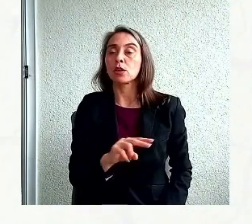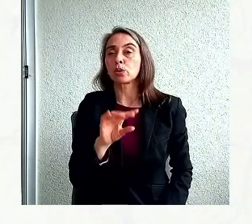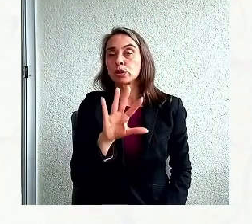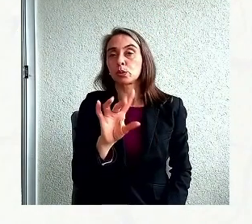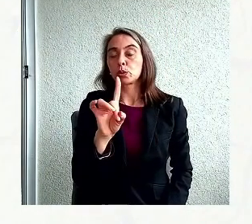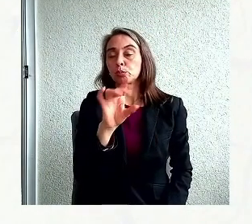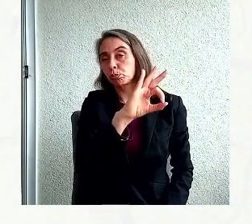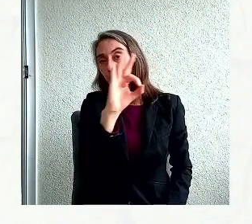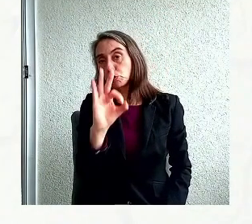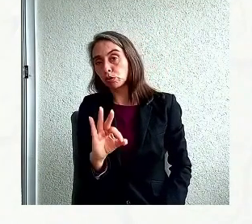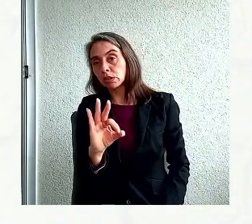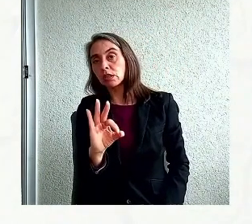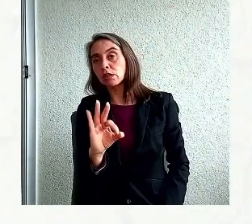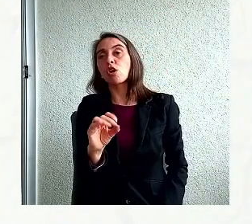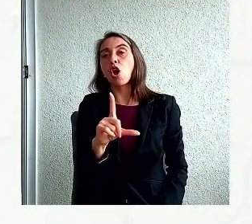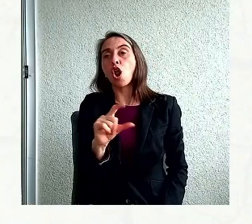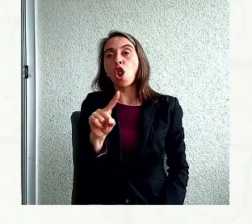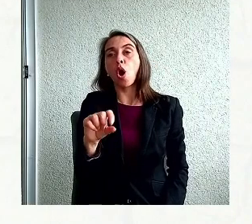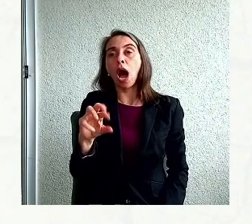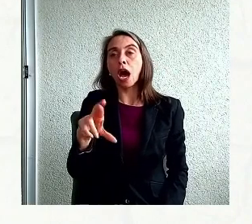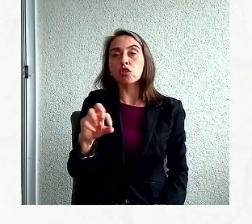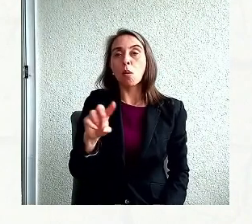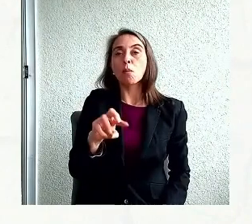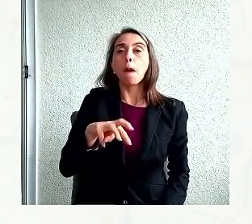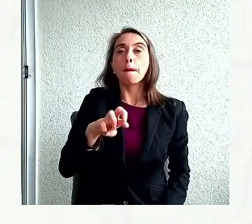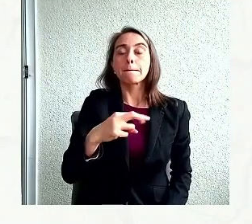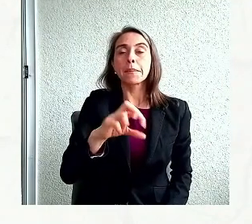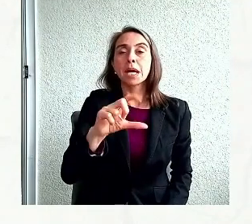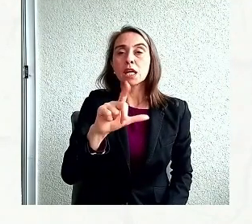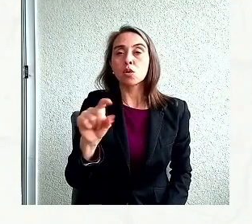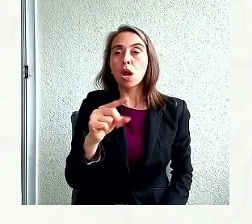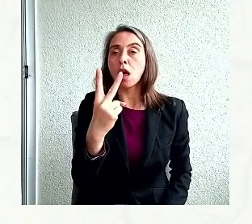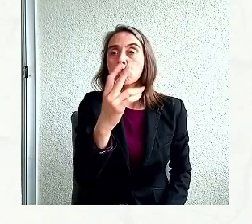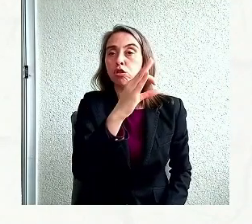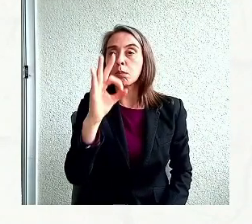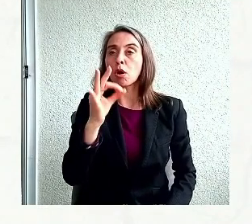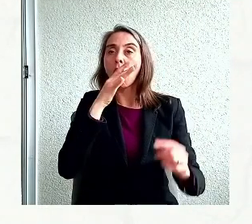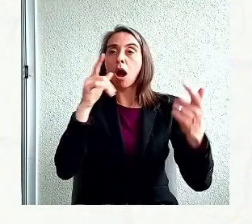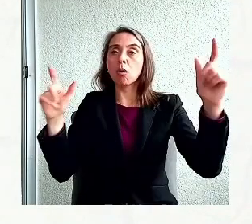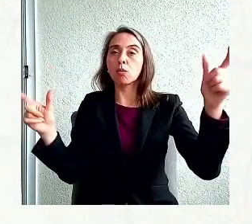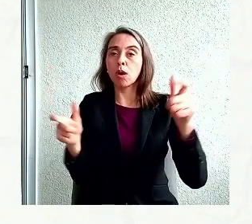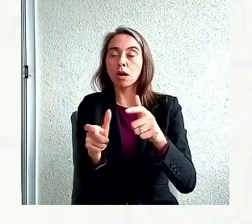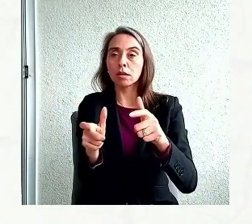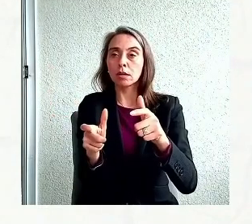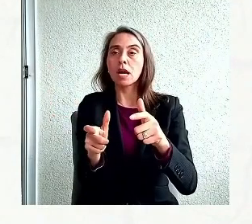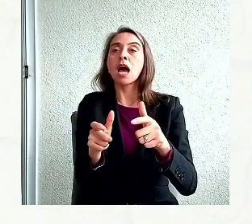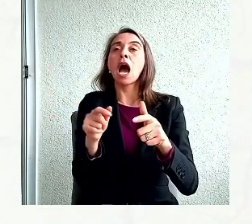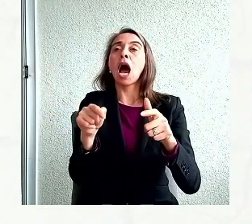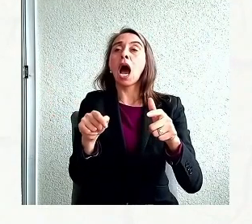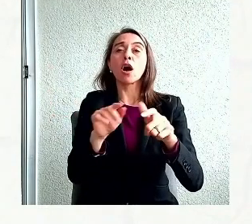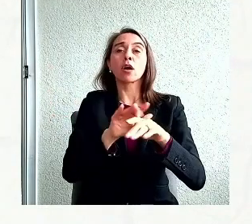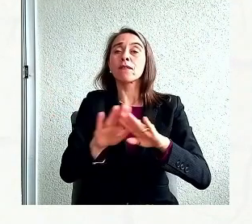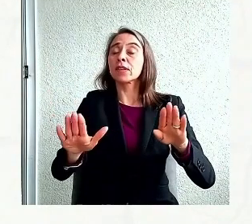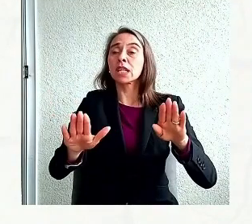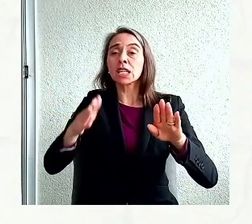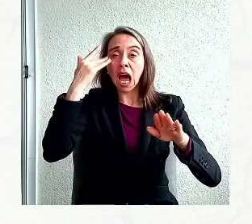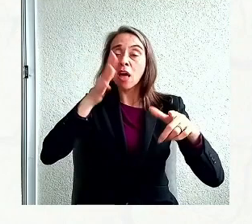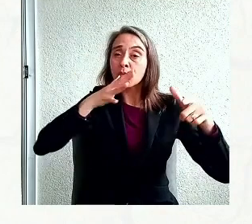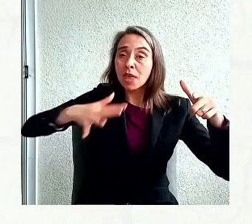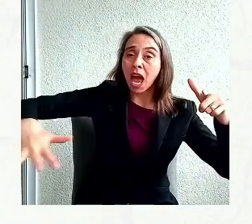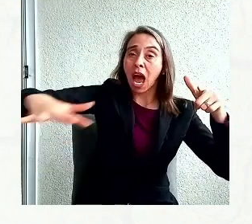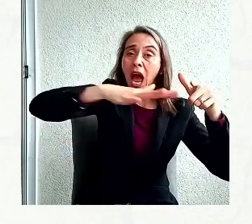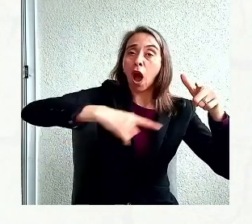caminar arriba de Peñuelas. Valparaíso tuvo el año 2019 su peor escenario hídrico de los últimos 59 años, y prácticamente, yo no puse las